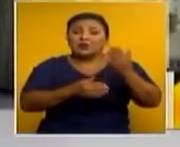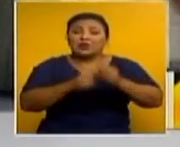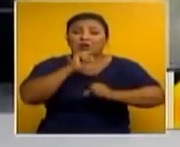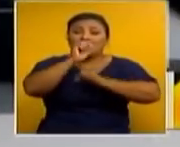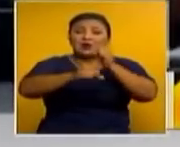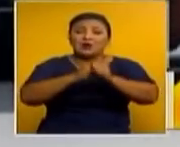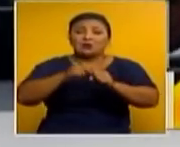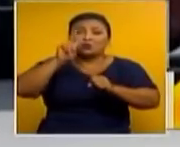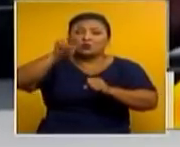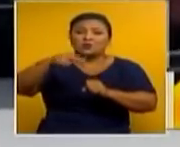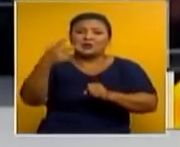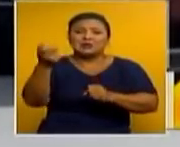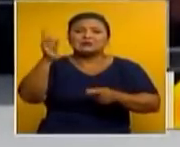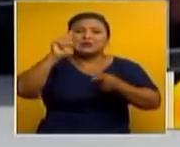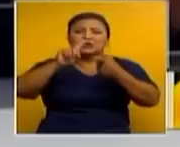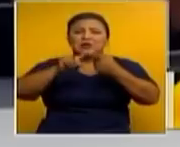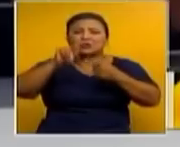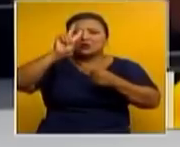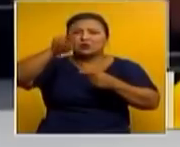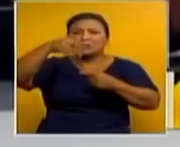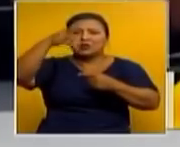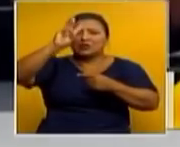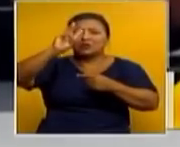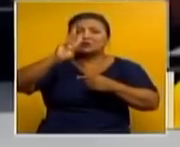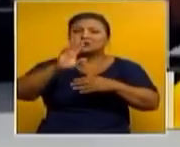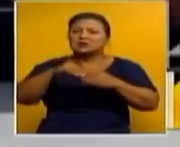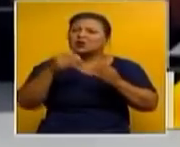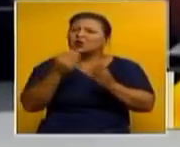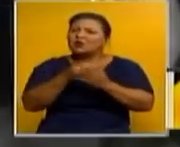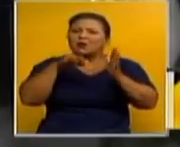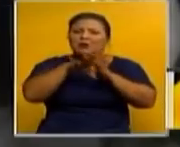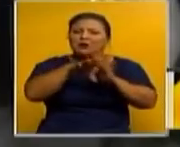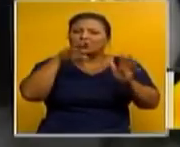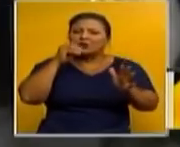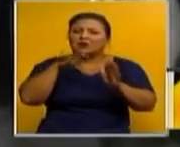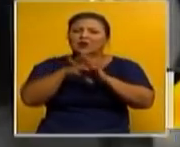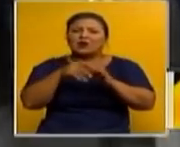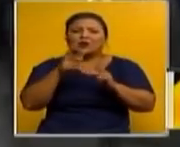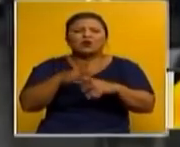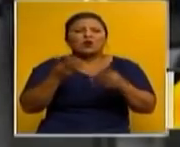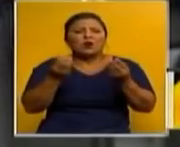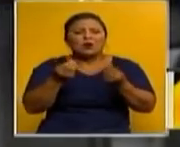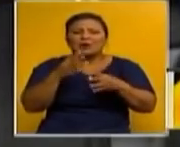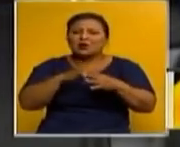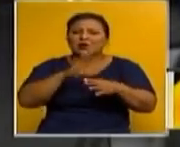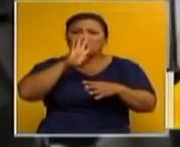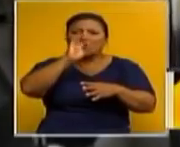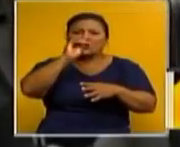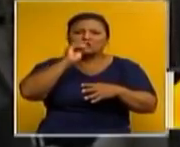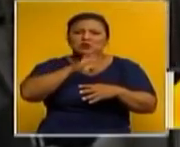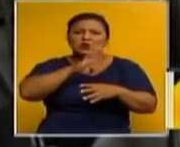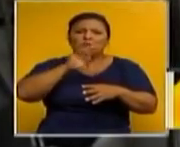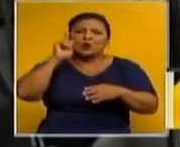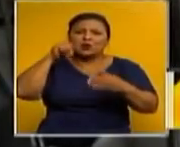año 2013 al 2016, registra transferencias recibidas por el valor de